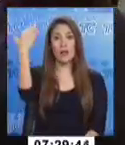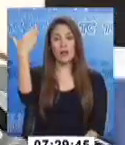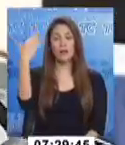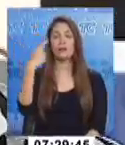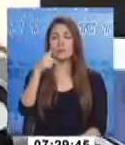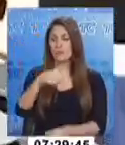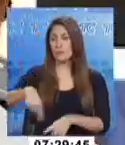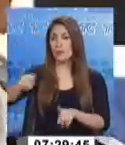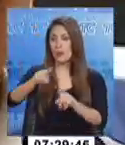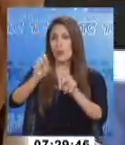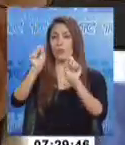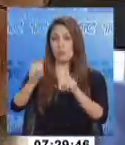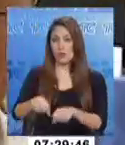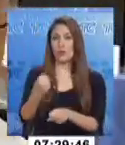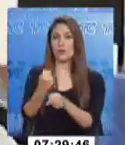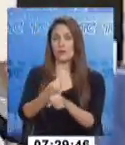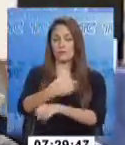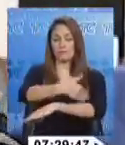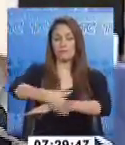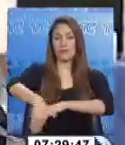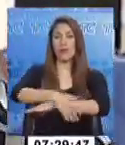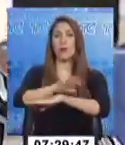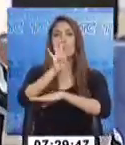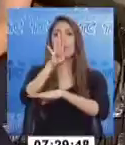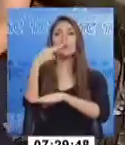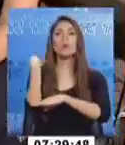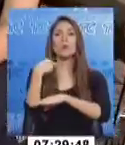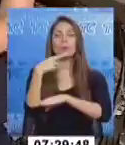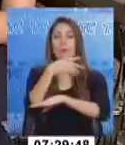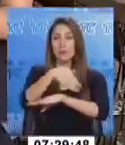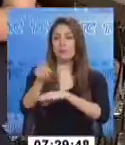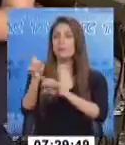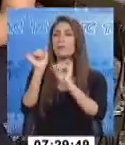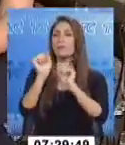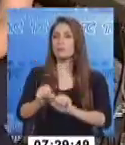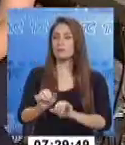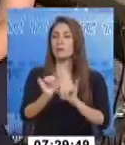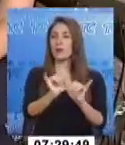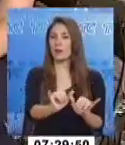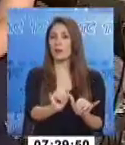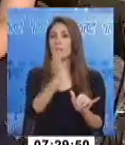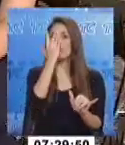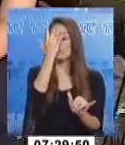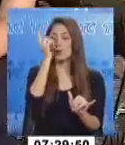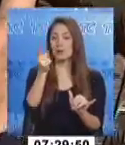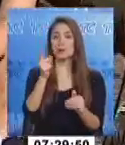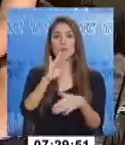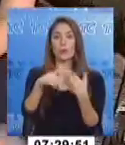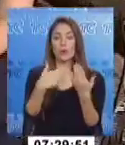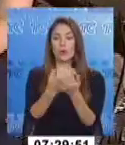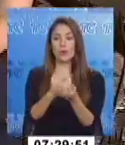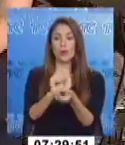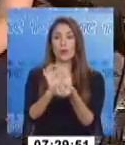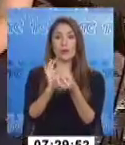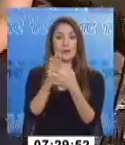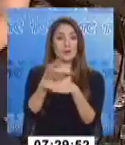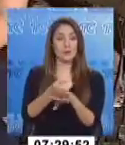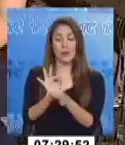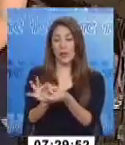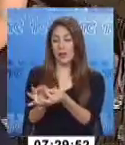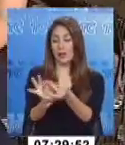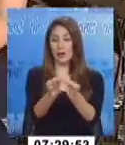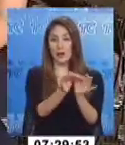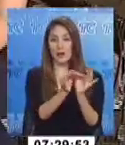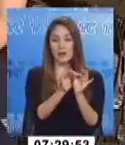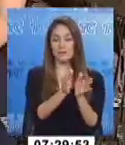que los comerciantes trabajen en la avenida 4 de noviembre y calle J4. Luego de que se remuevan los escombros, se los reubicará al área aledaña